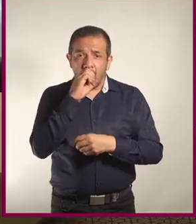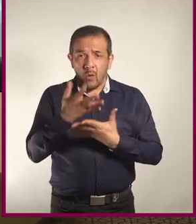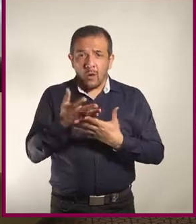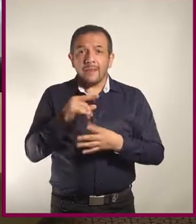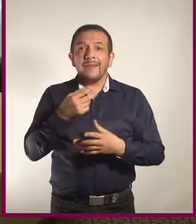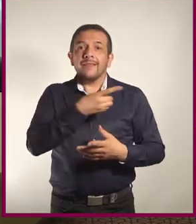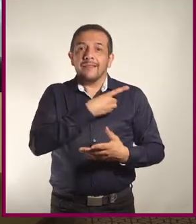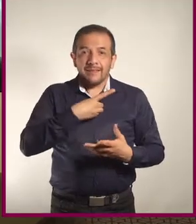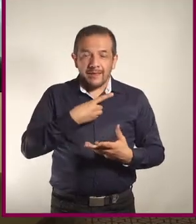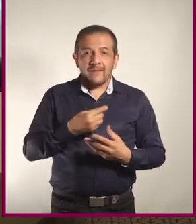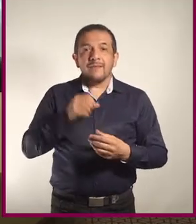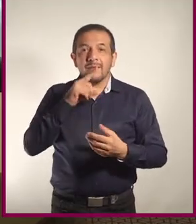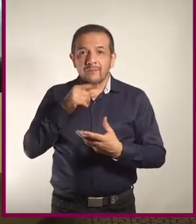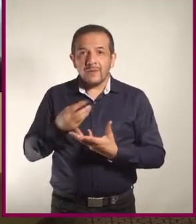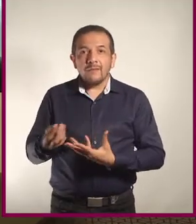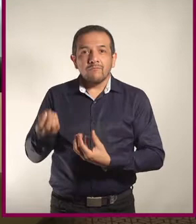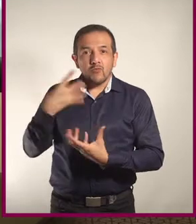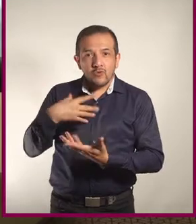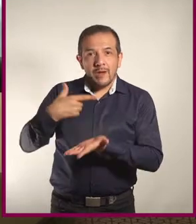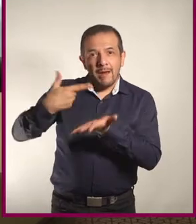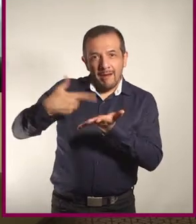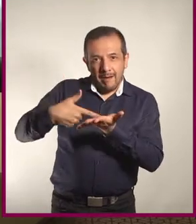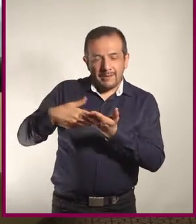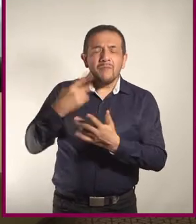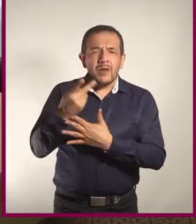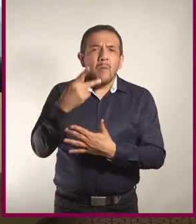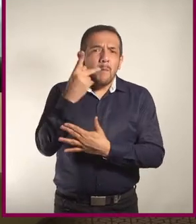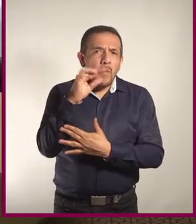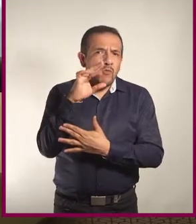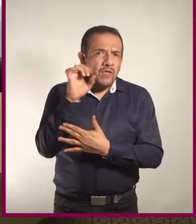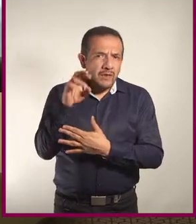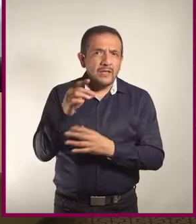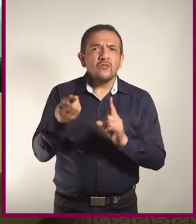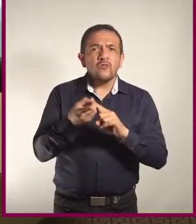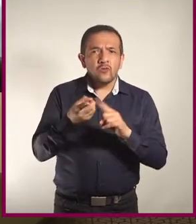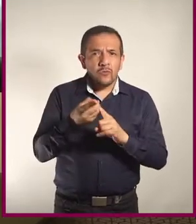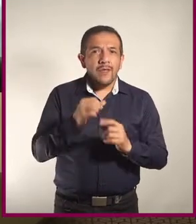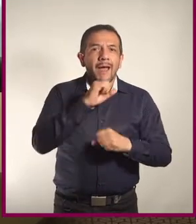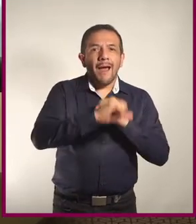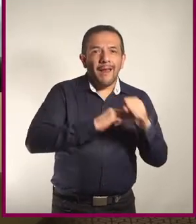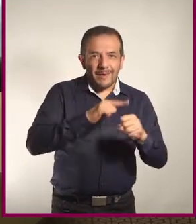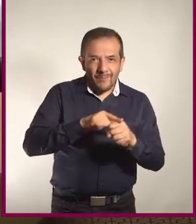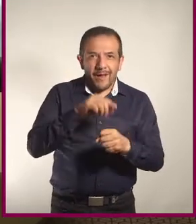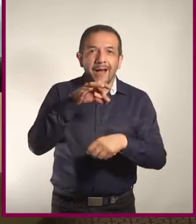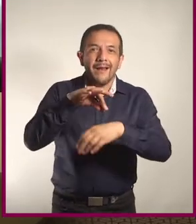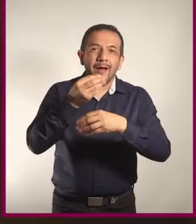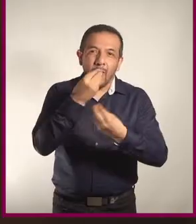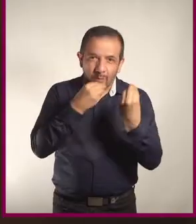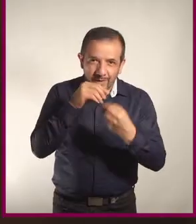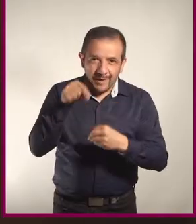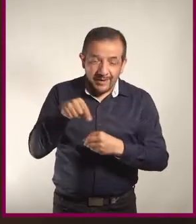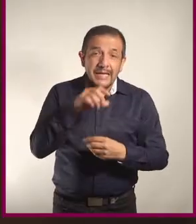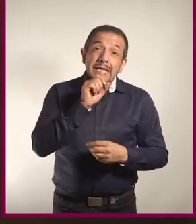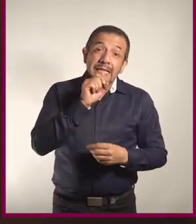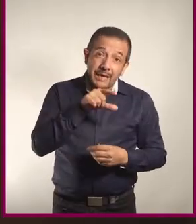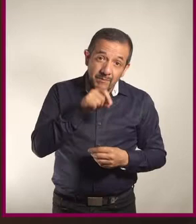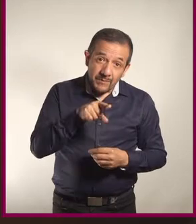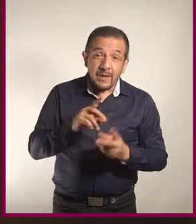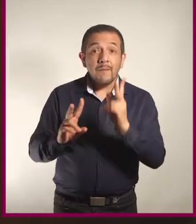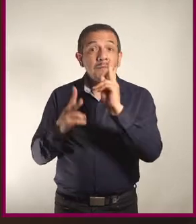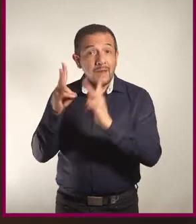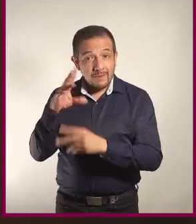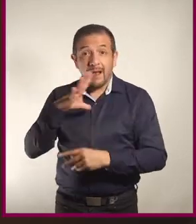deben de proveer de grasas. Entonces, las proteínas vienen fundamentalmente en los alimentos de origen animal y también